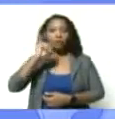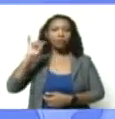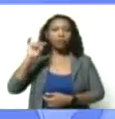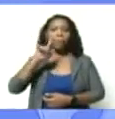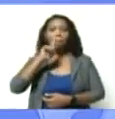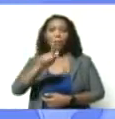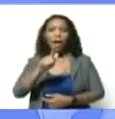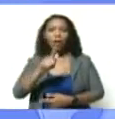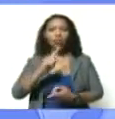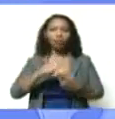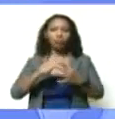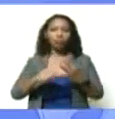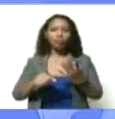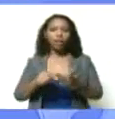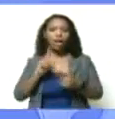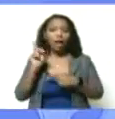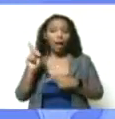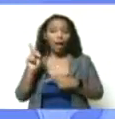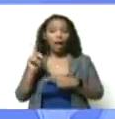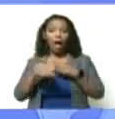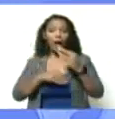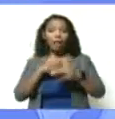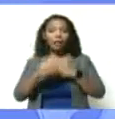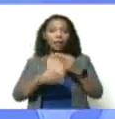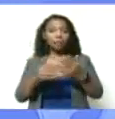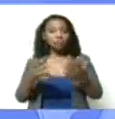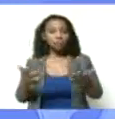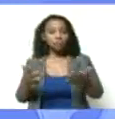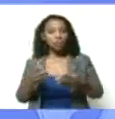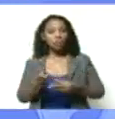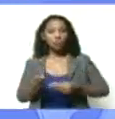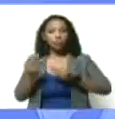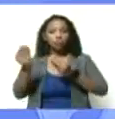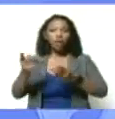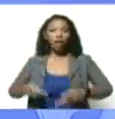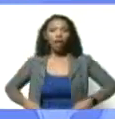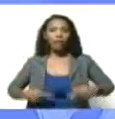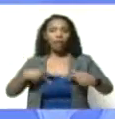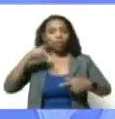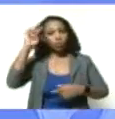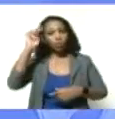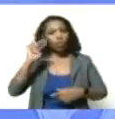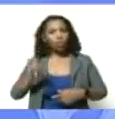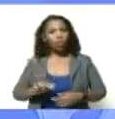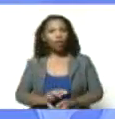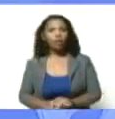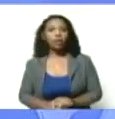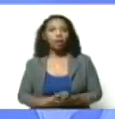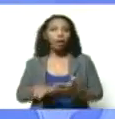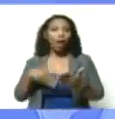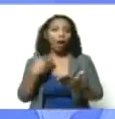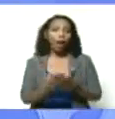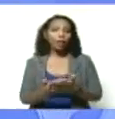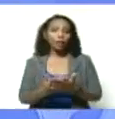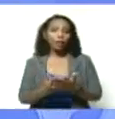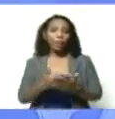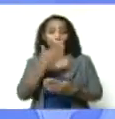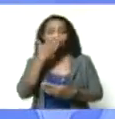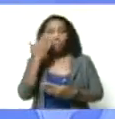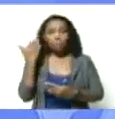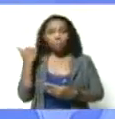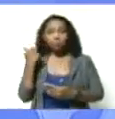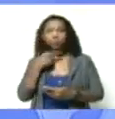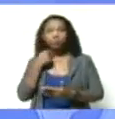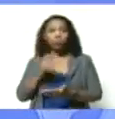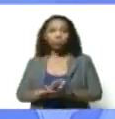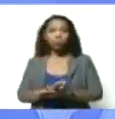males. Él llegaba y entregaba su vida día a día, hasta que hace poco se nos fue, pues,